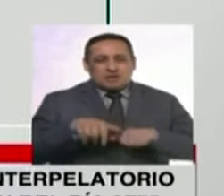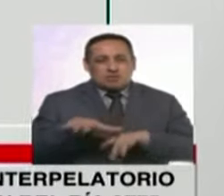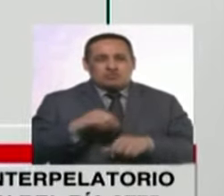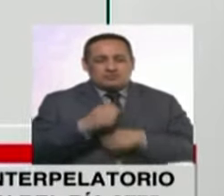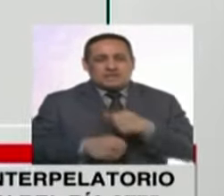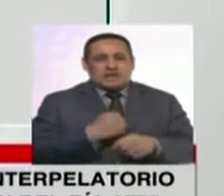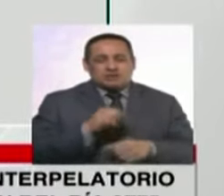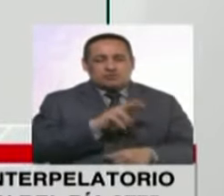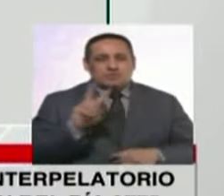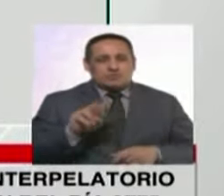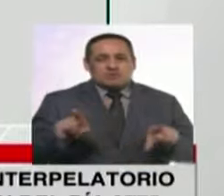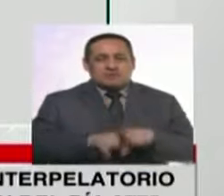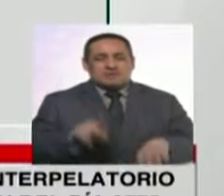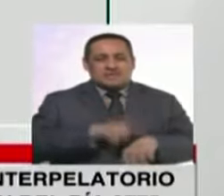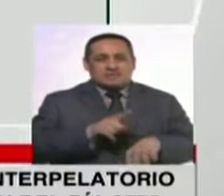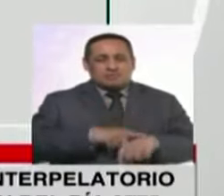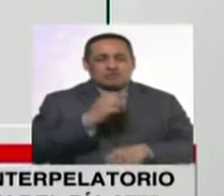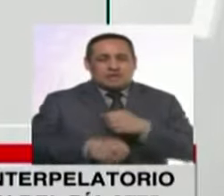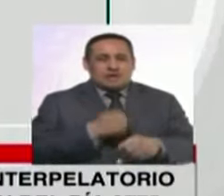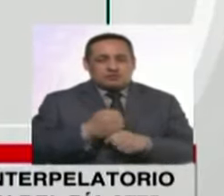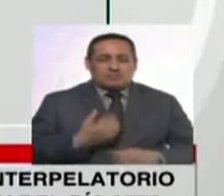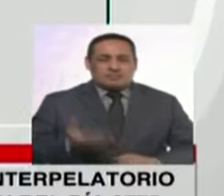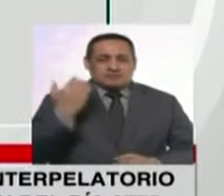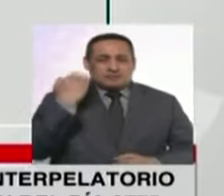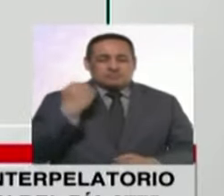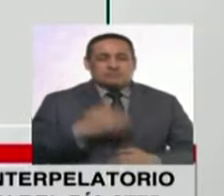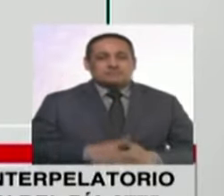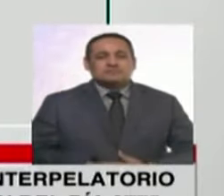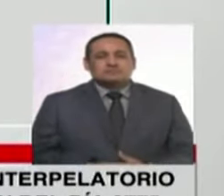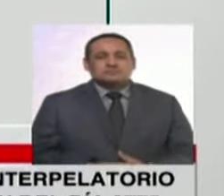respecto del mismo periodo del año anterior